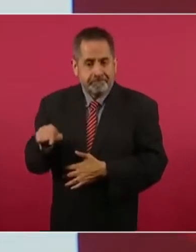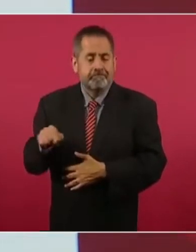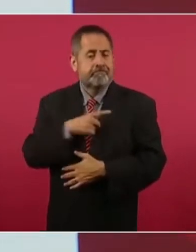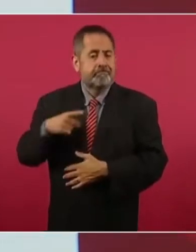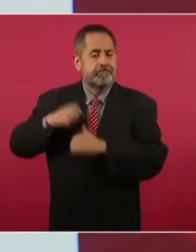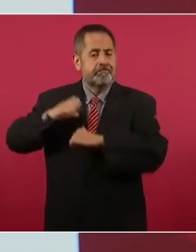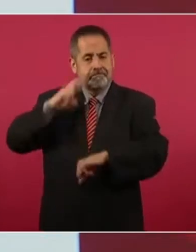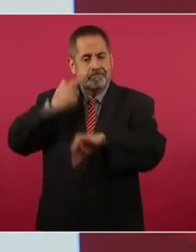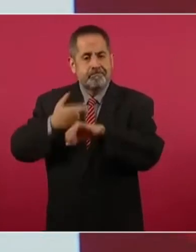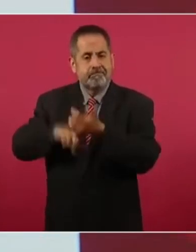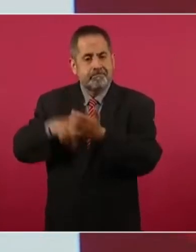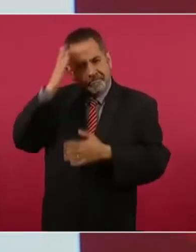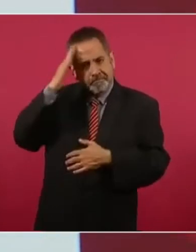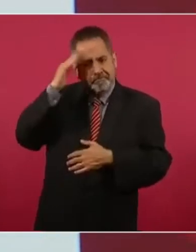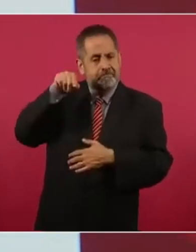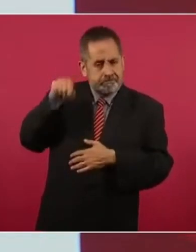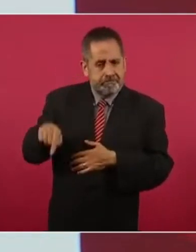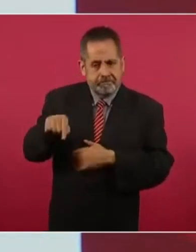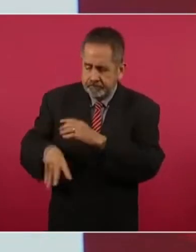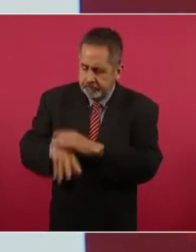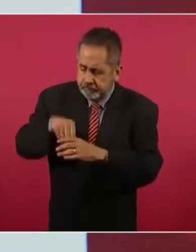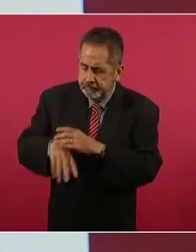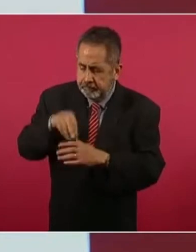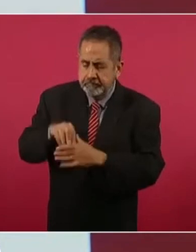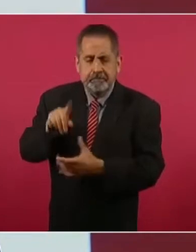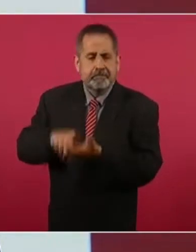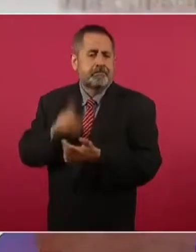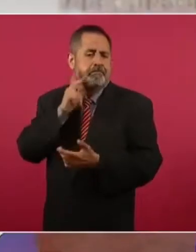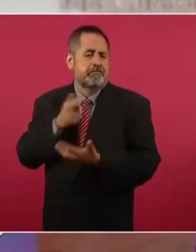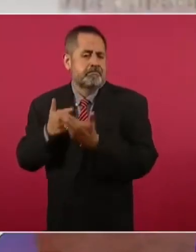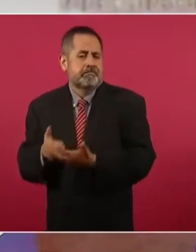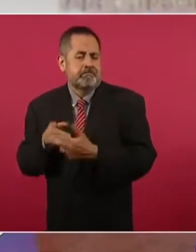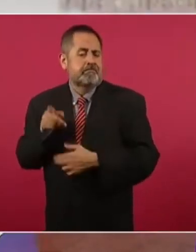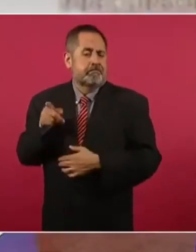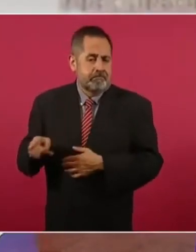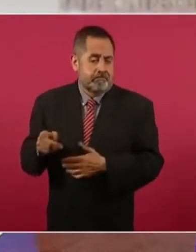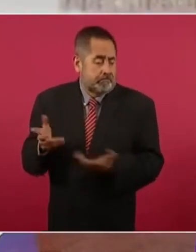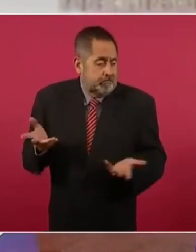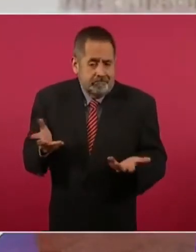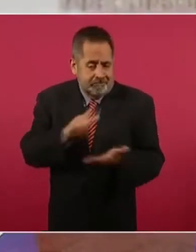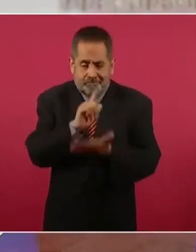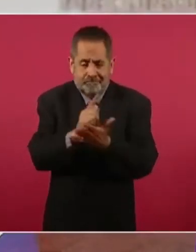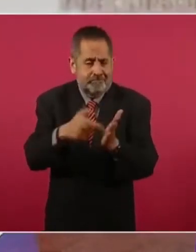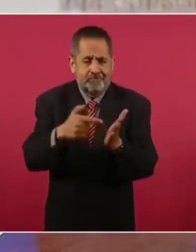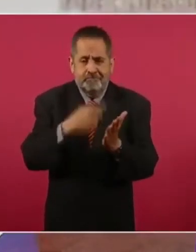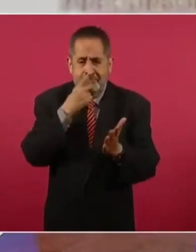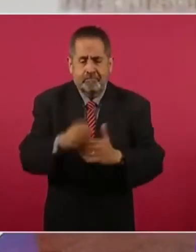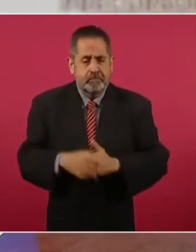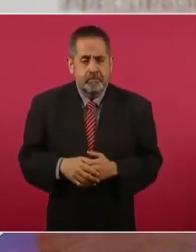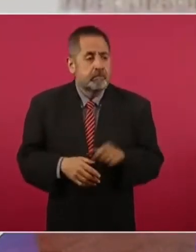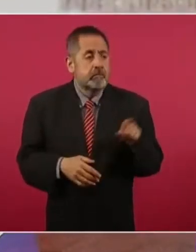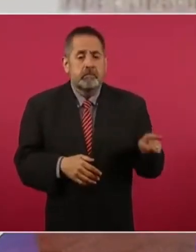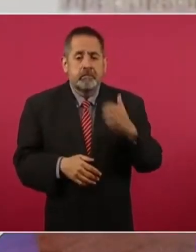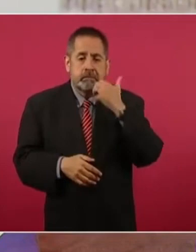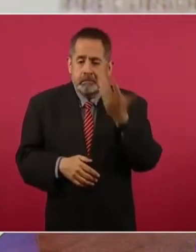operar la explotación del campo petrolero. Y ellos